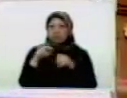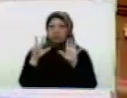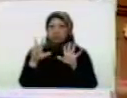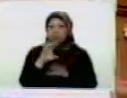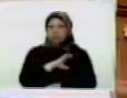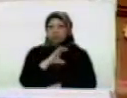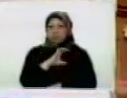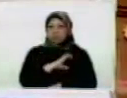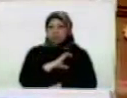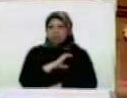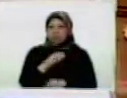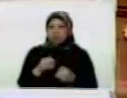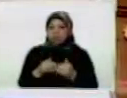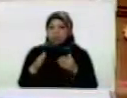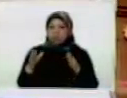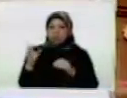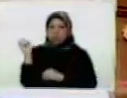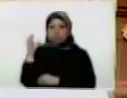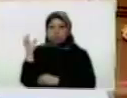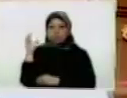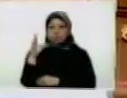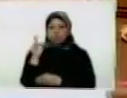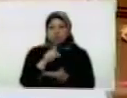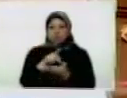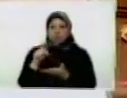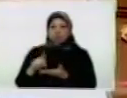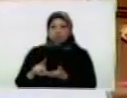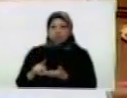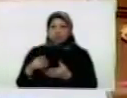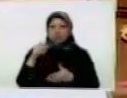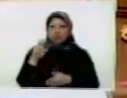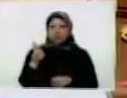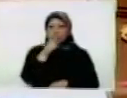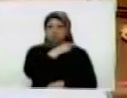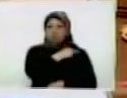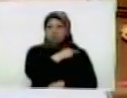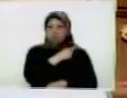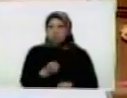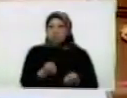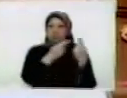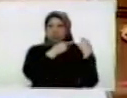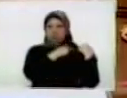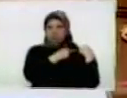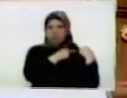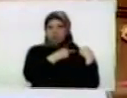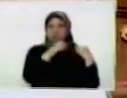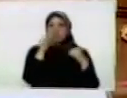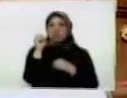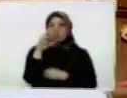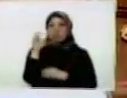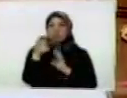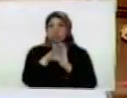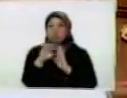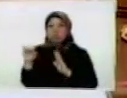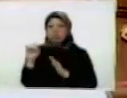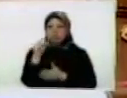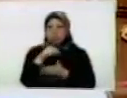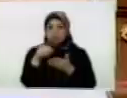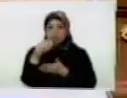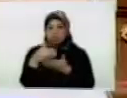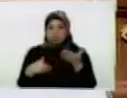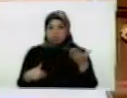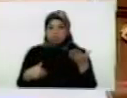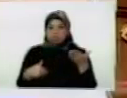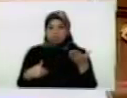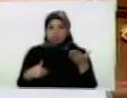se declaró abierta la sesión con la asistencia de la Junta Directiva, así como de las y los constituyentes que se anexan en la